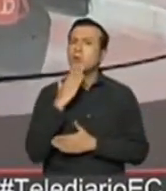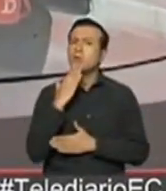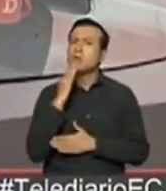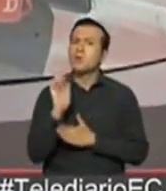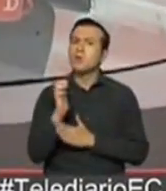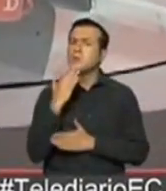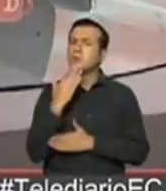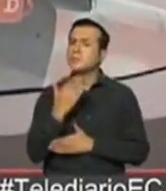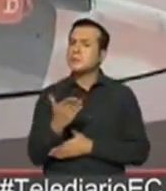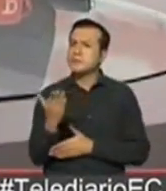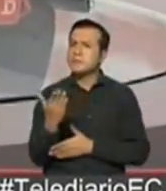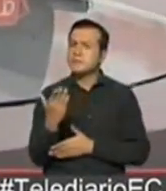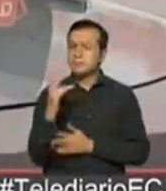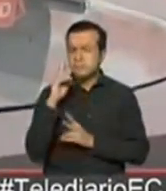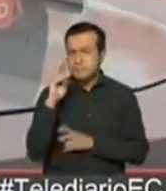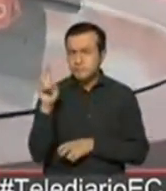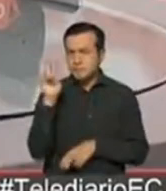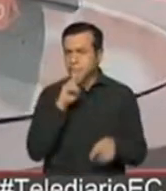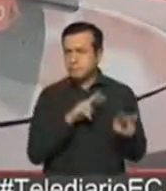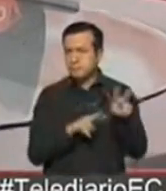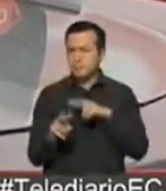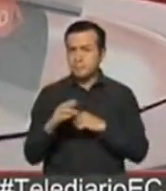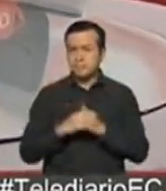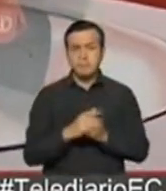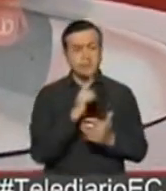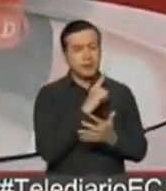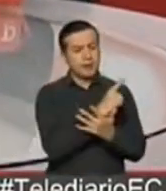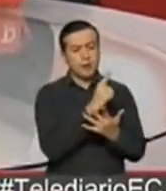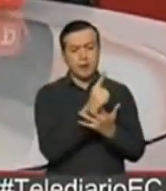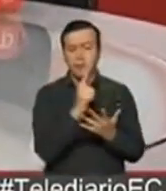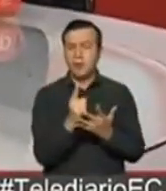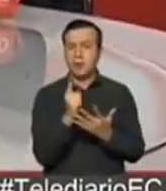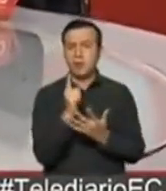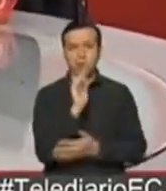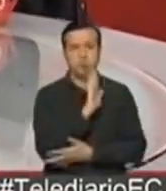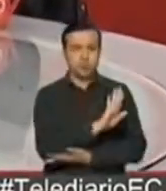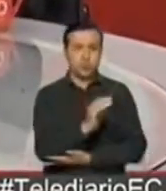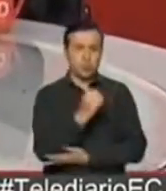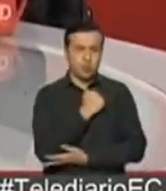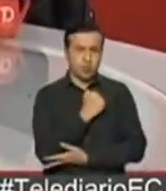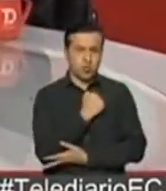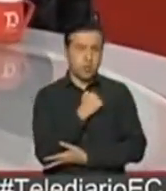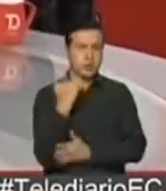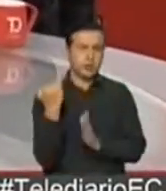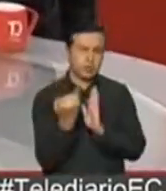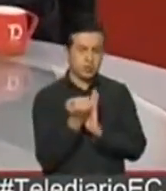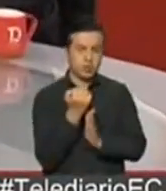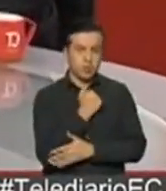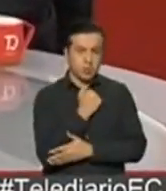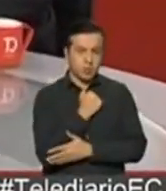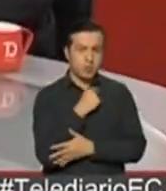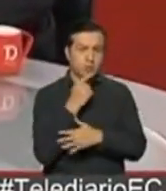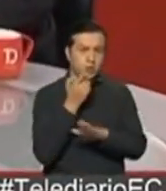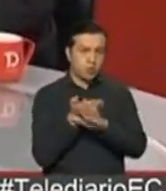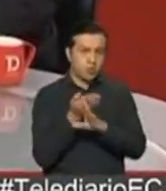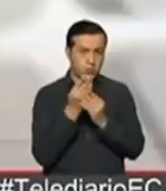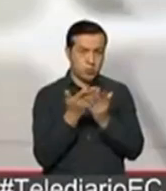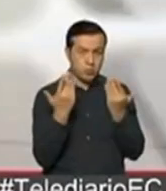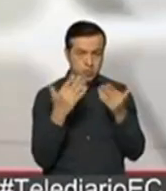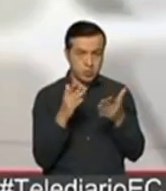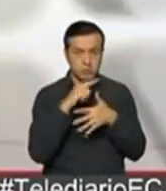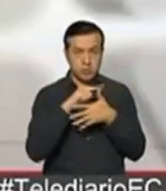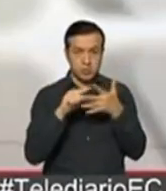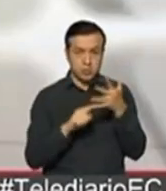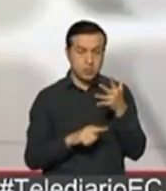en líneas de investigación bueno cada universidad de acuerdo a su propia identidad y a su oferta académica tiene